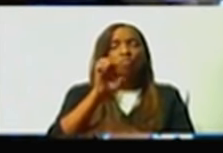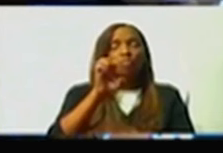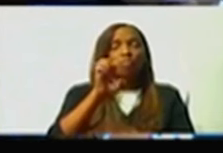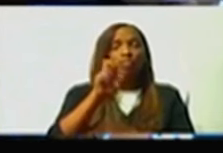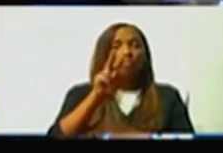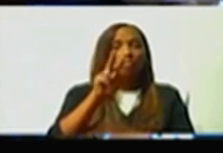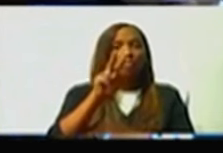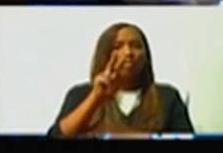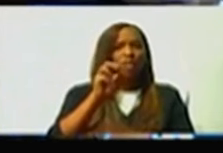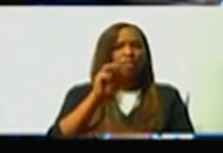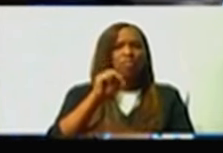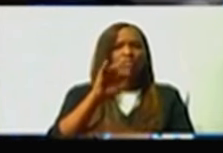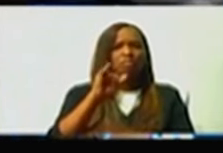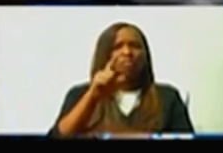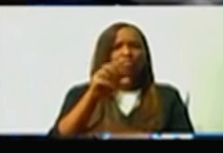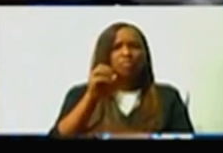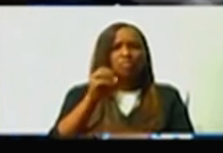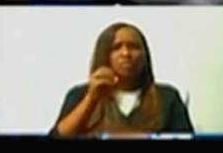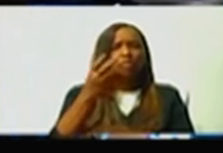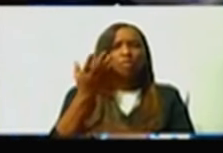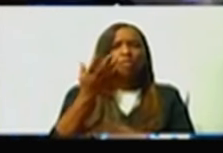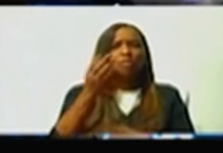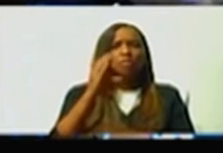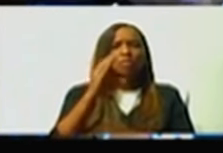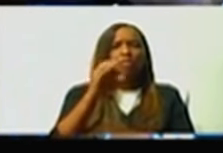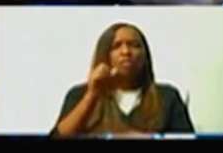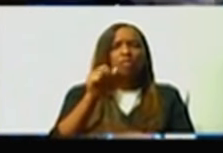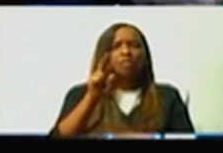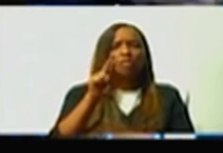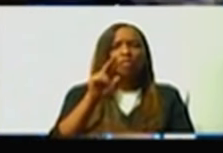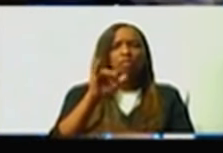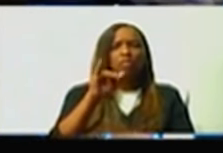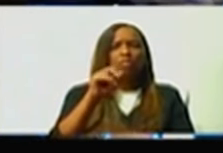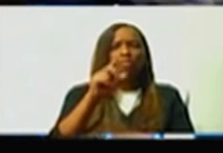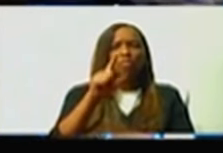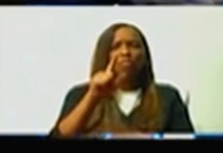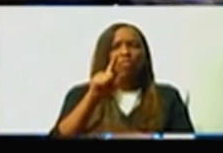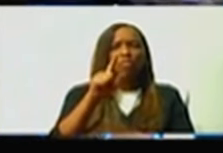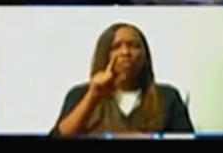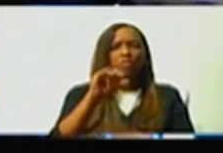María Luciano, un niño de 8 años, y la señora